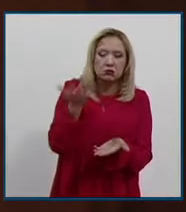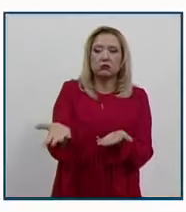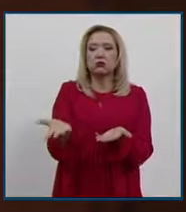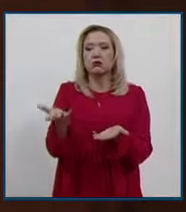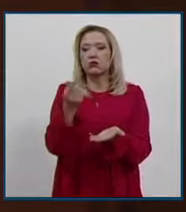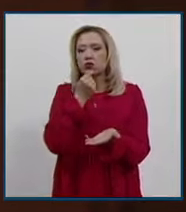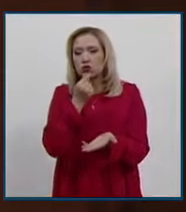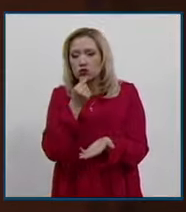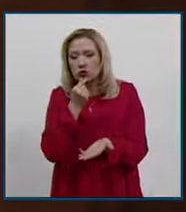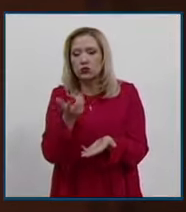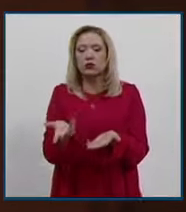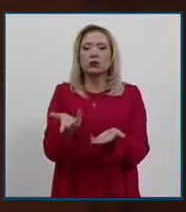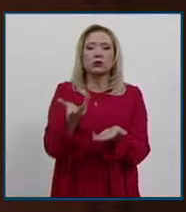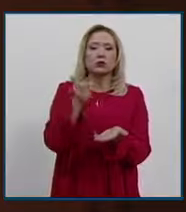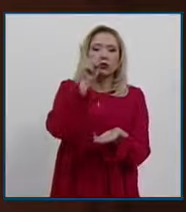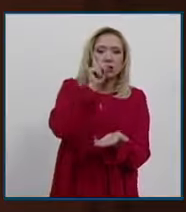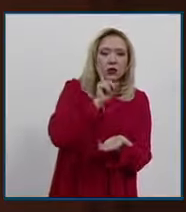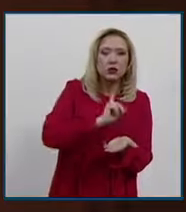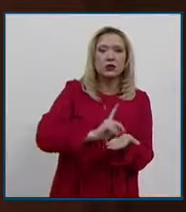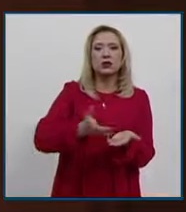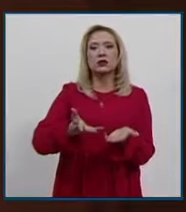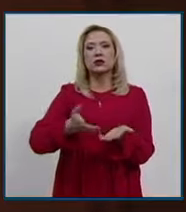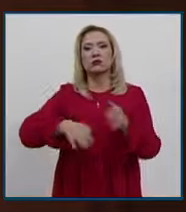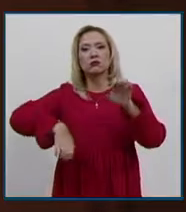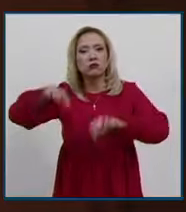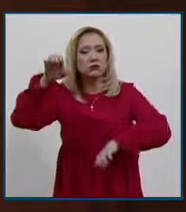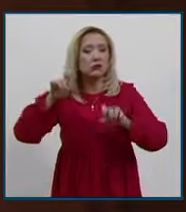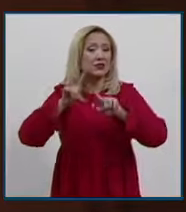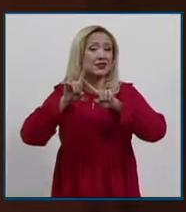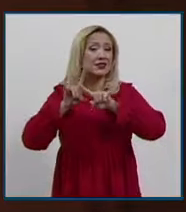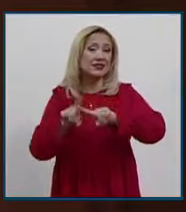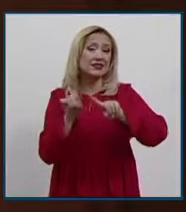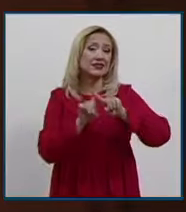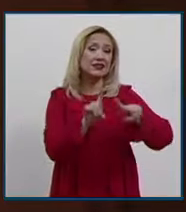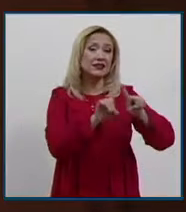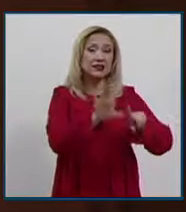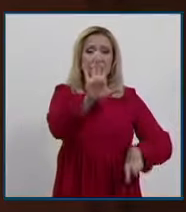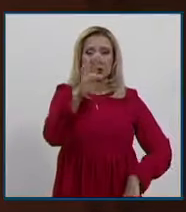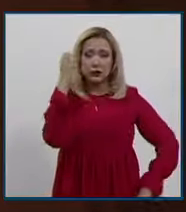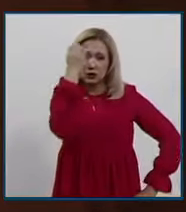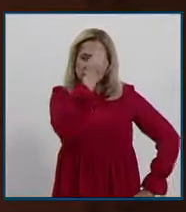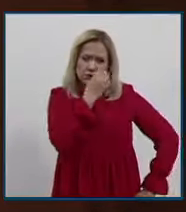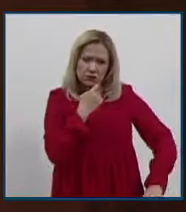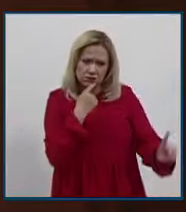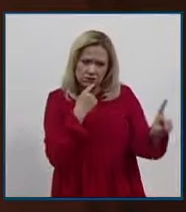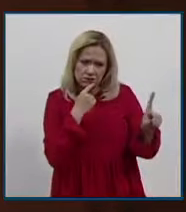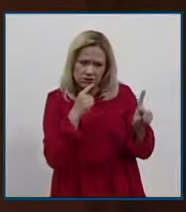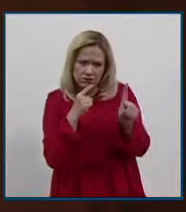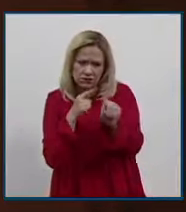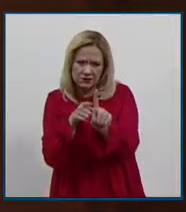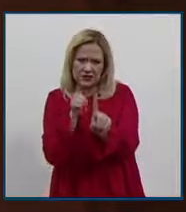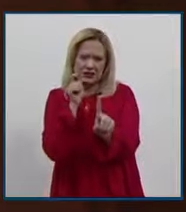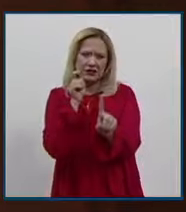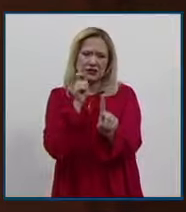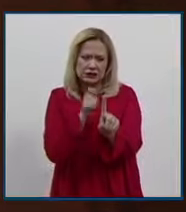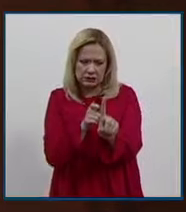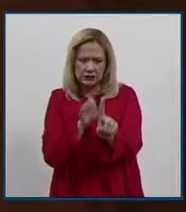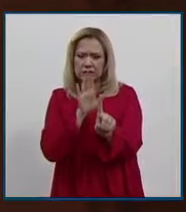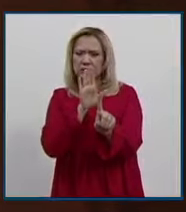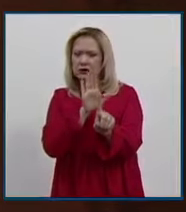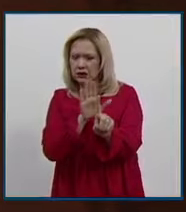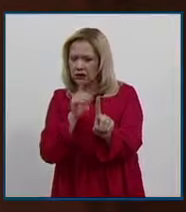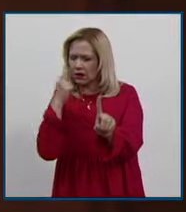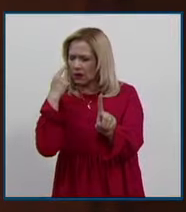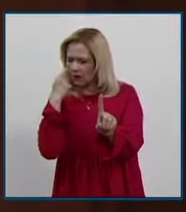justicia el enfoque diferenciado es entonces una forma de análisis que parte del principio de igualdad y no